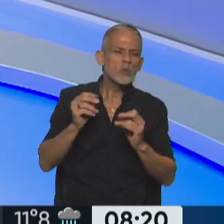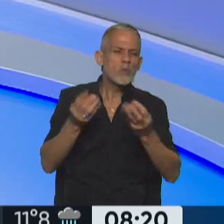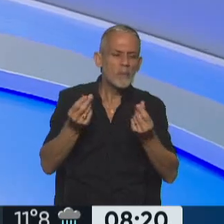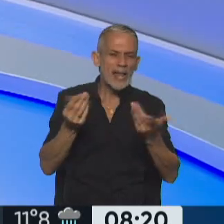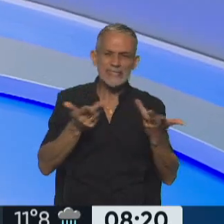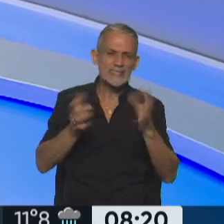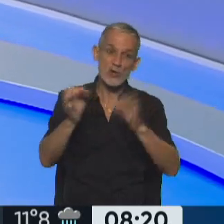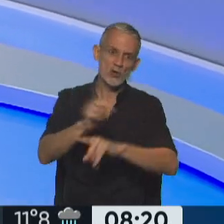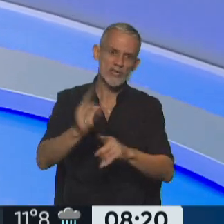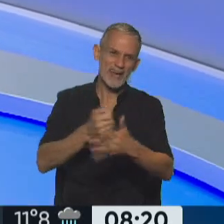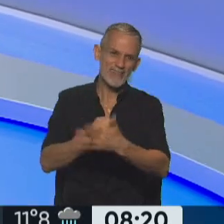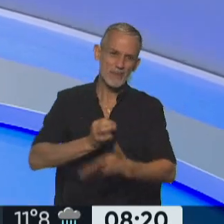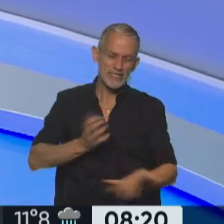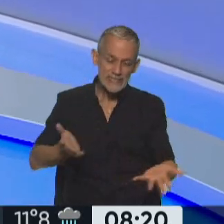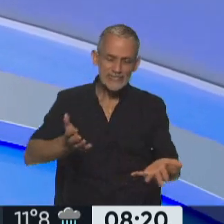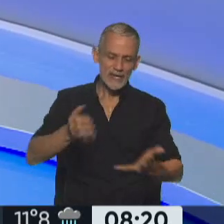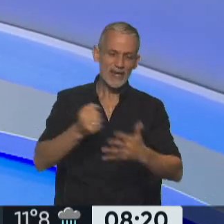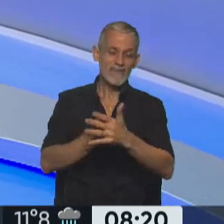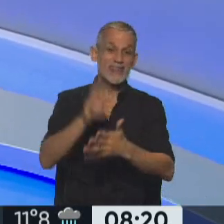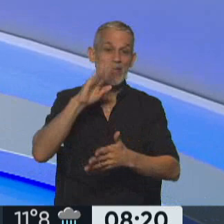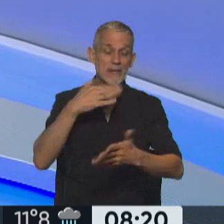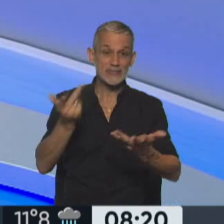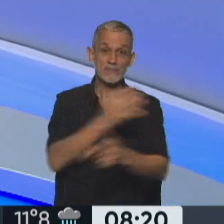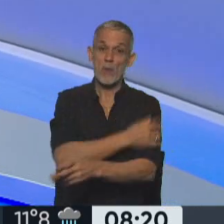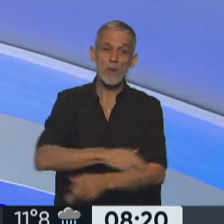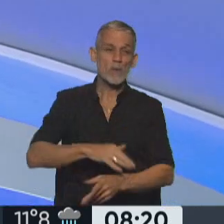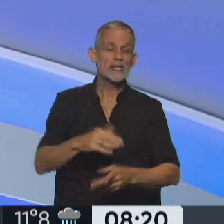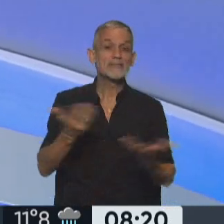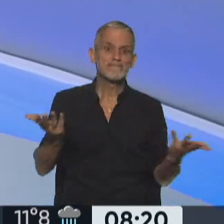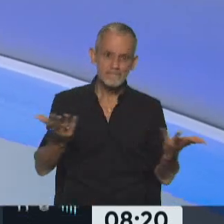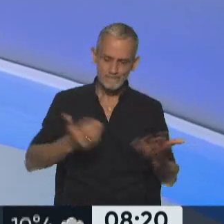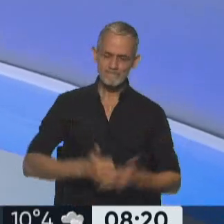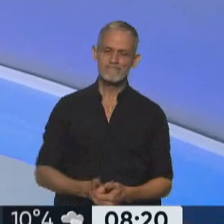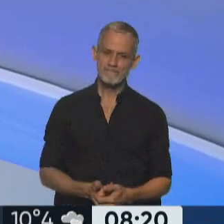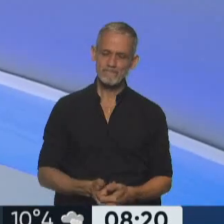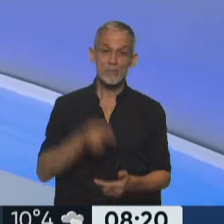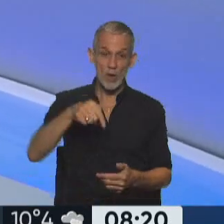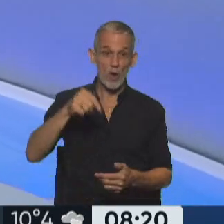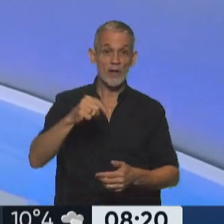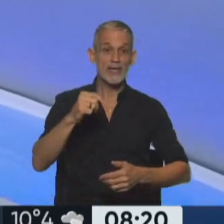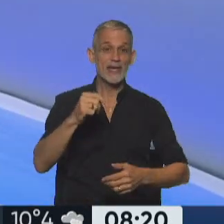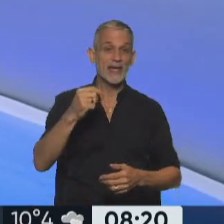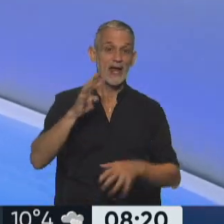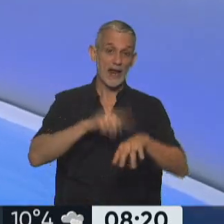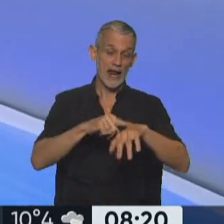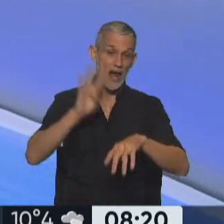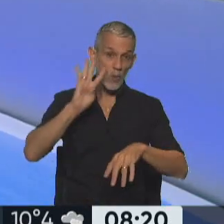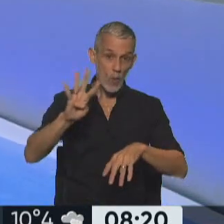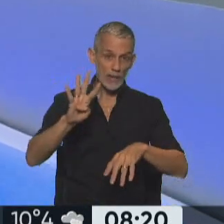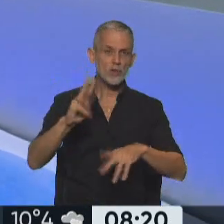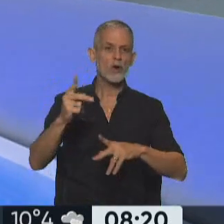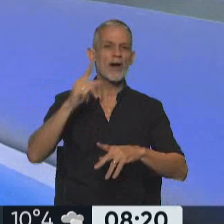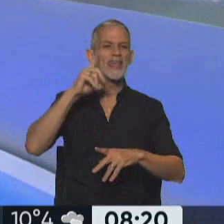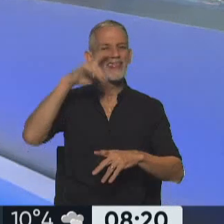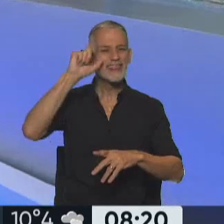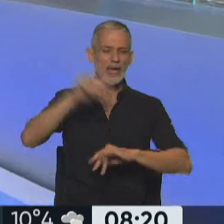lamentablemente es muchísima gente, hay muchas familias, y hablamos de la pobreza, del índice de pobreza. Sí, así es, porque hoy 16 horas el INDEC va a dar a conocer